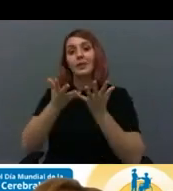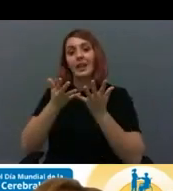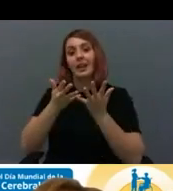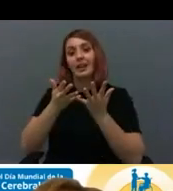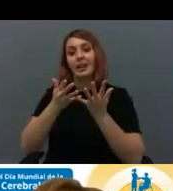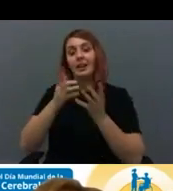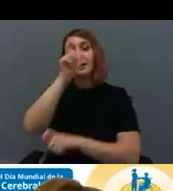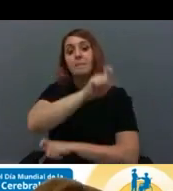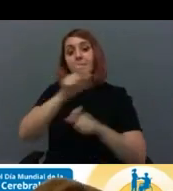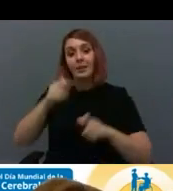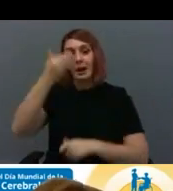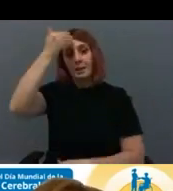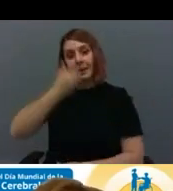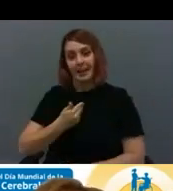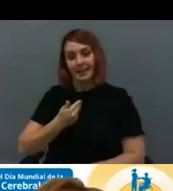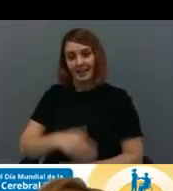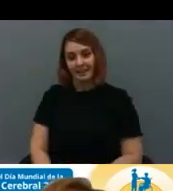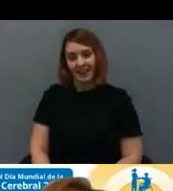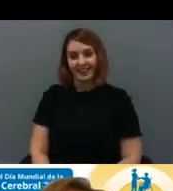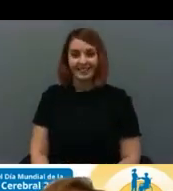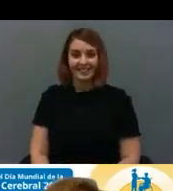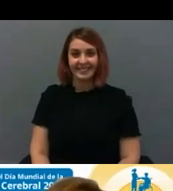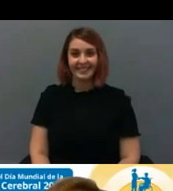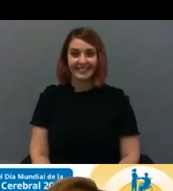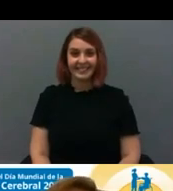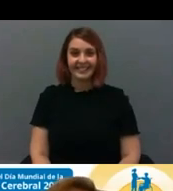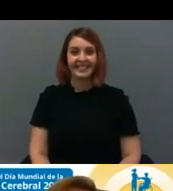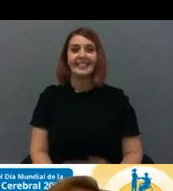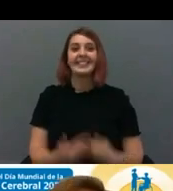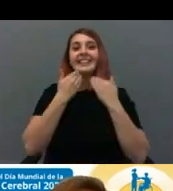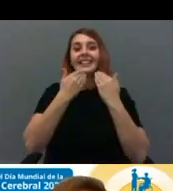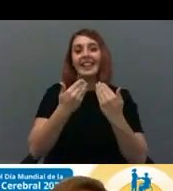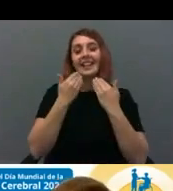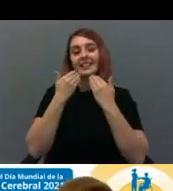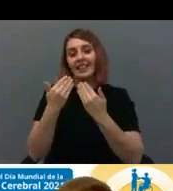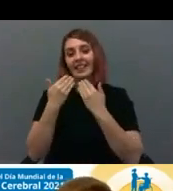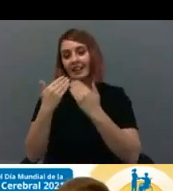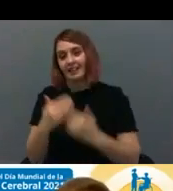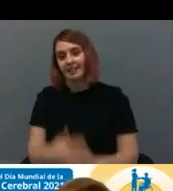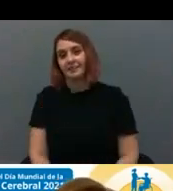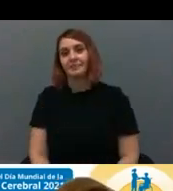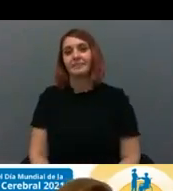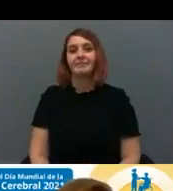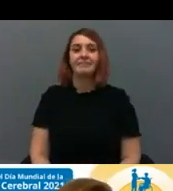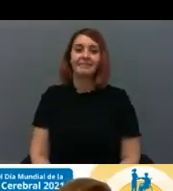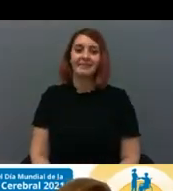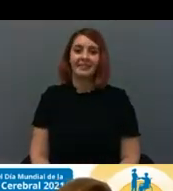las Personas con Parálisis Cerebral. Gracias a todos. Muchas gracias a vosotros. Y a todos los que han